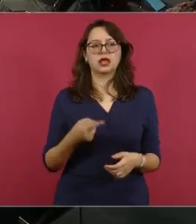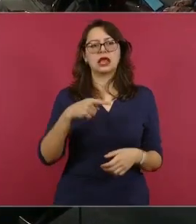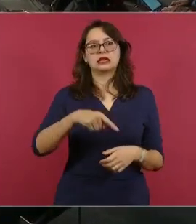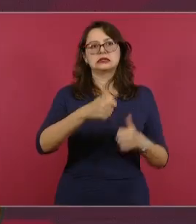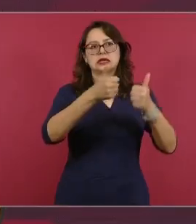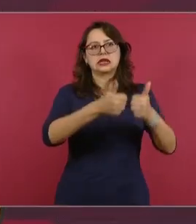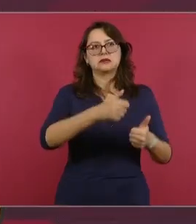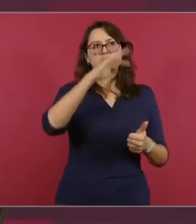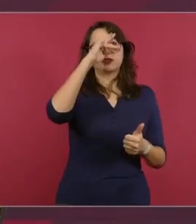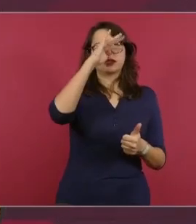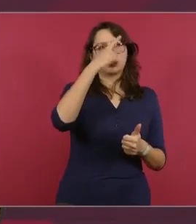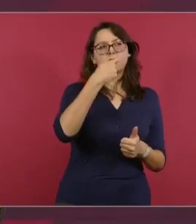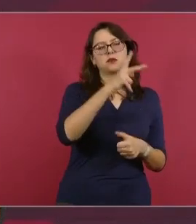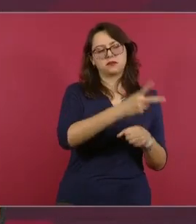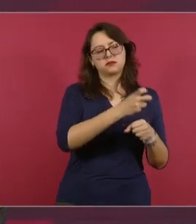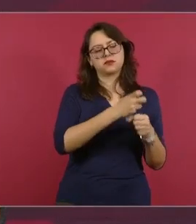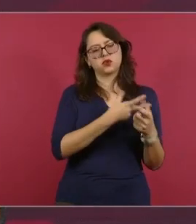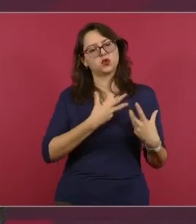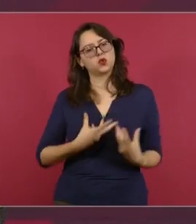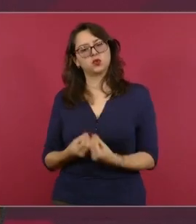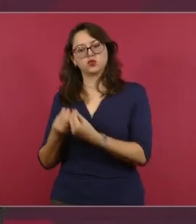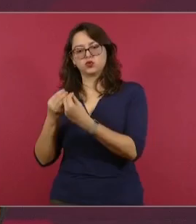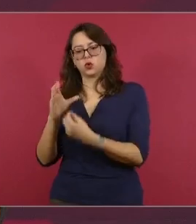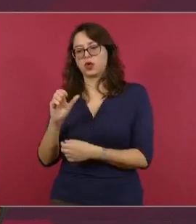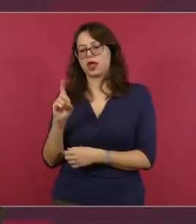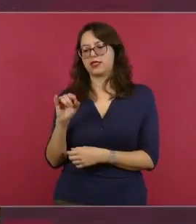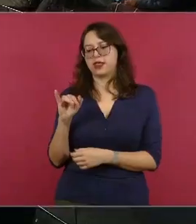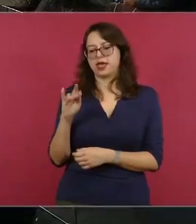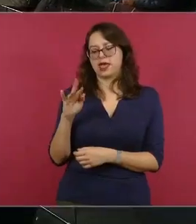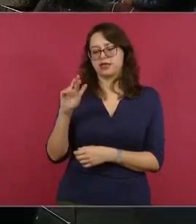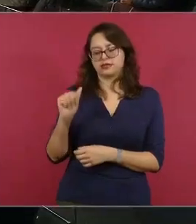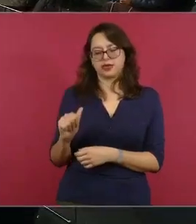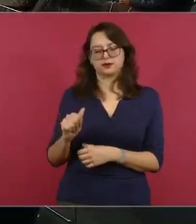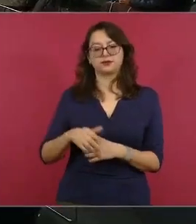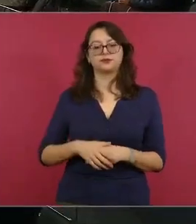conmigo y ahí platica. Sí.